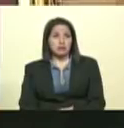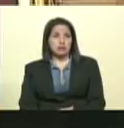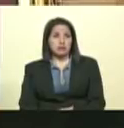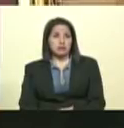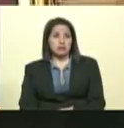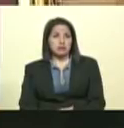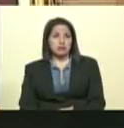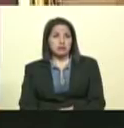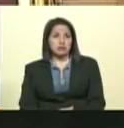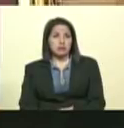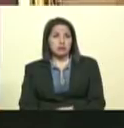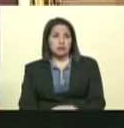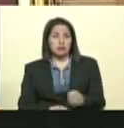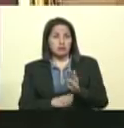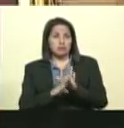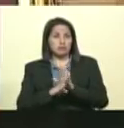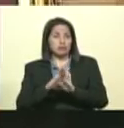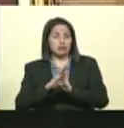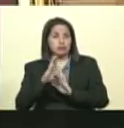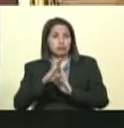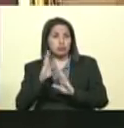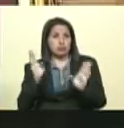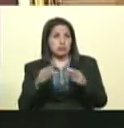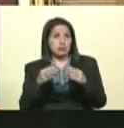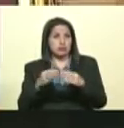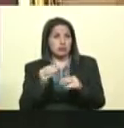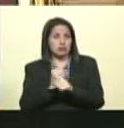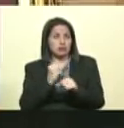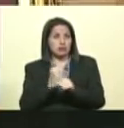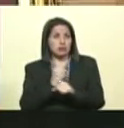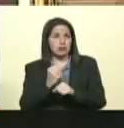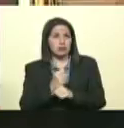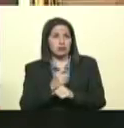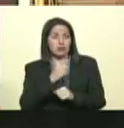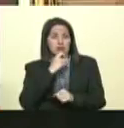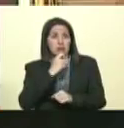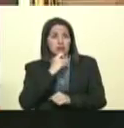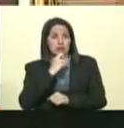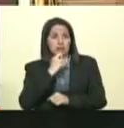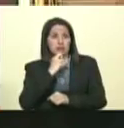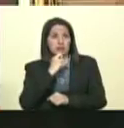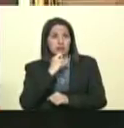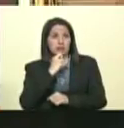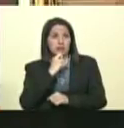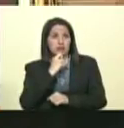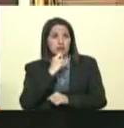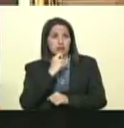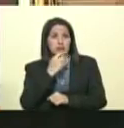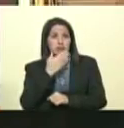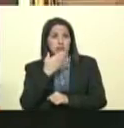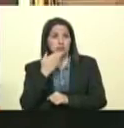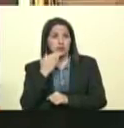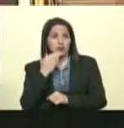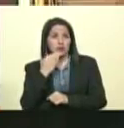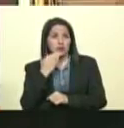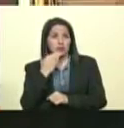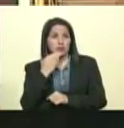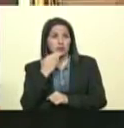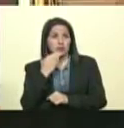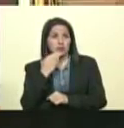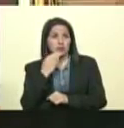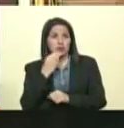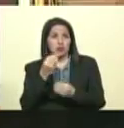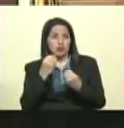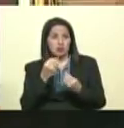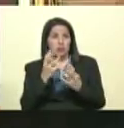Y fuimos levantando el sindicalismo paso a paso, difícil levantar un nuevo sindicalismo revolucionario en